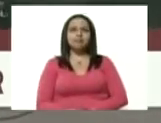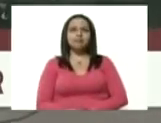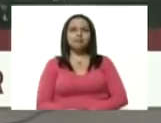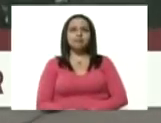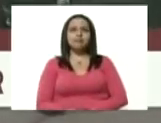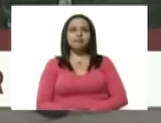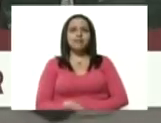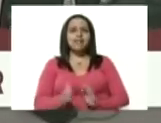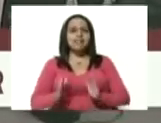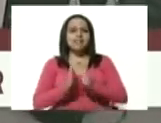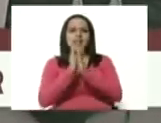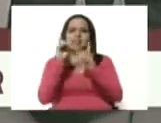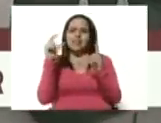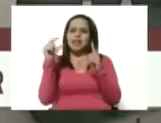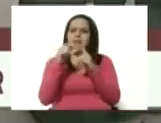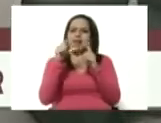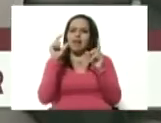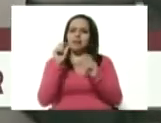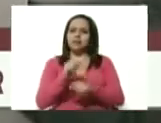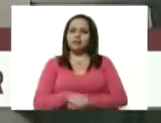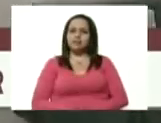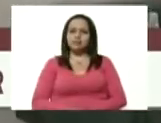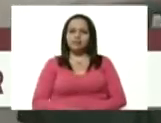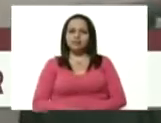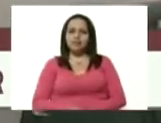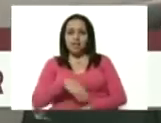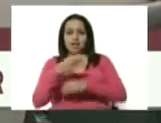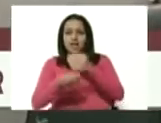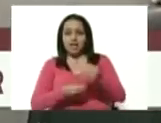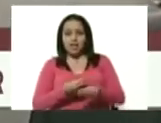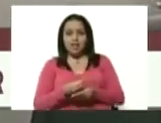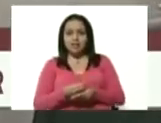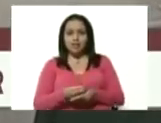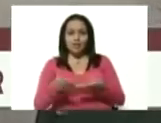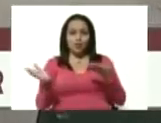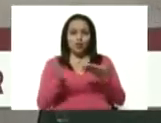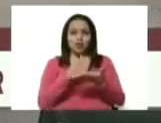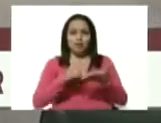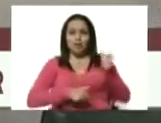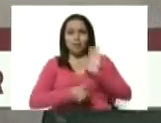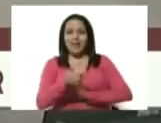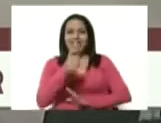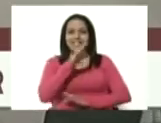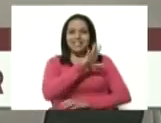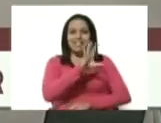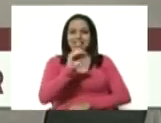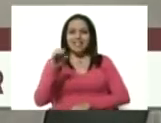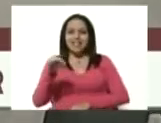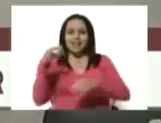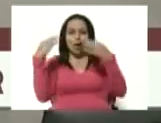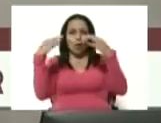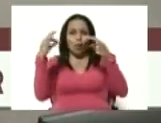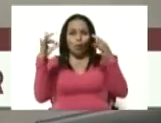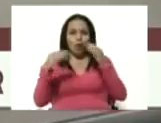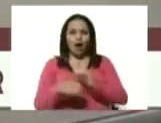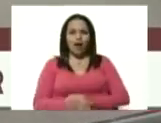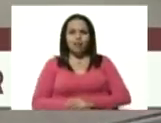Santa palabra. Y en efecto hizo aquel libro de más de 500 páginas, con una